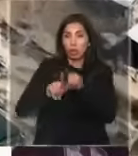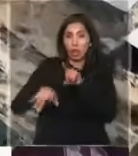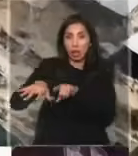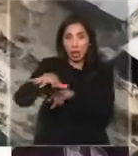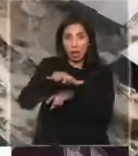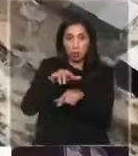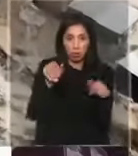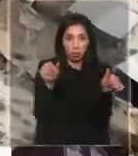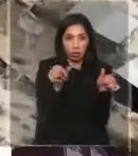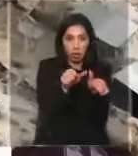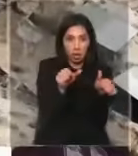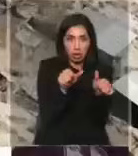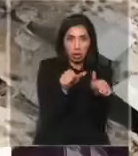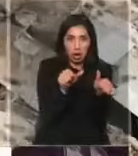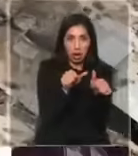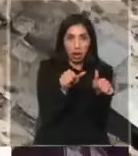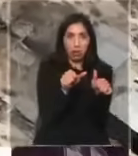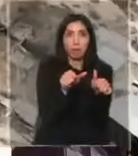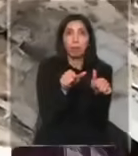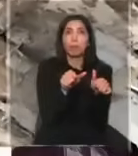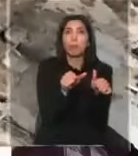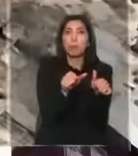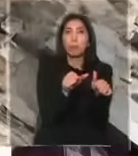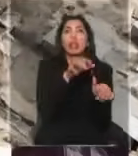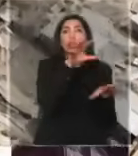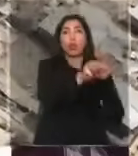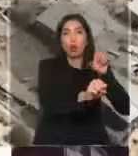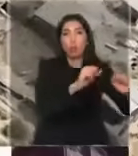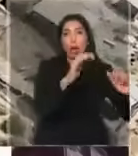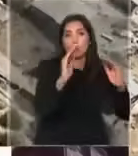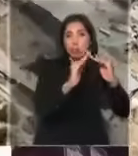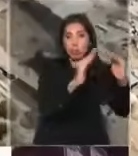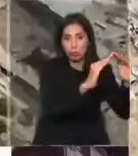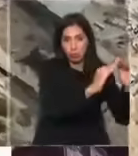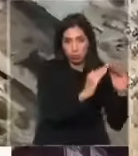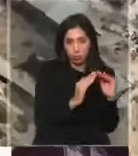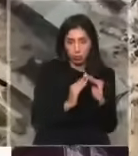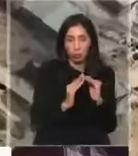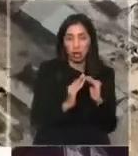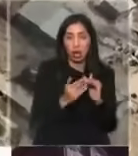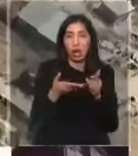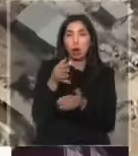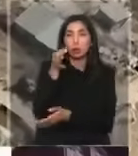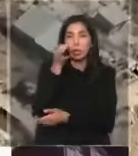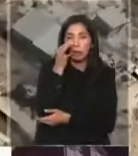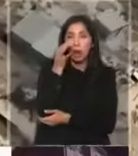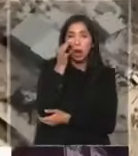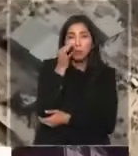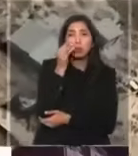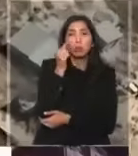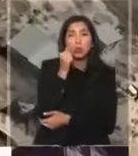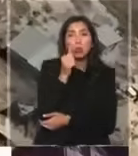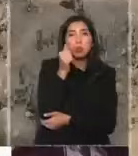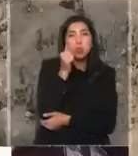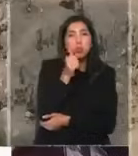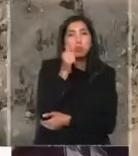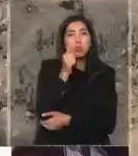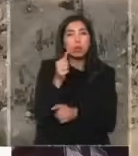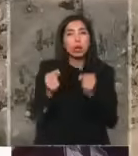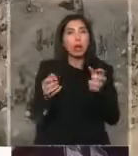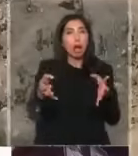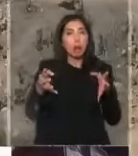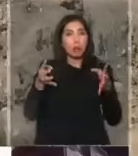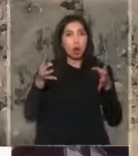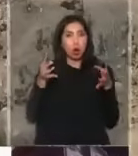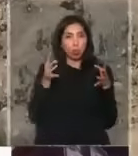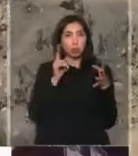de loteos irregulares convertidos en una populosa toma. Esto fue lo que observamos durante días. Camiones a plena capacidad con